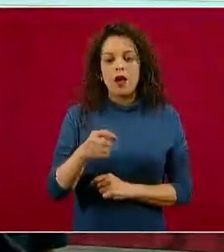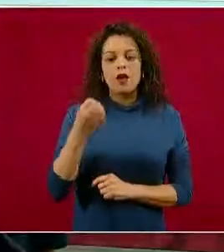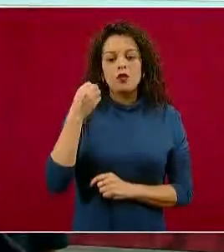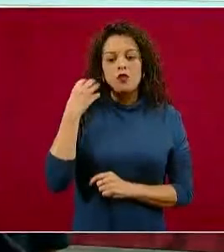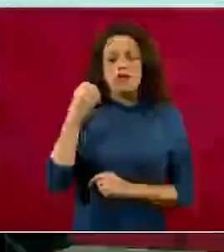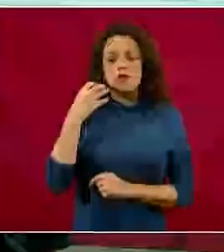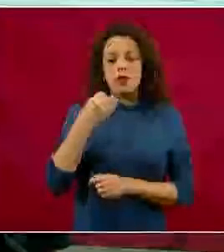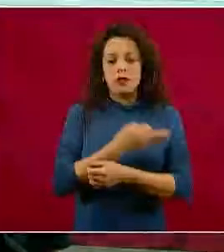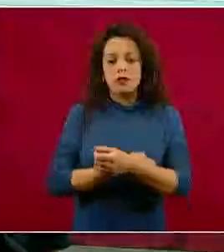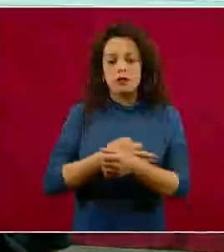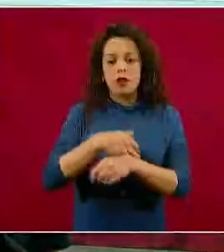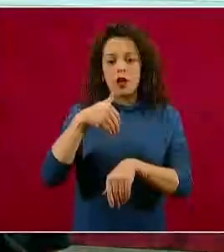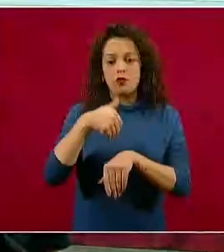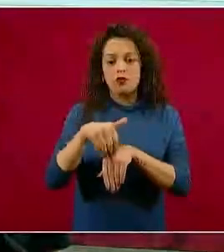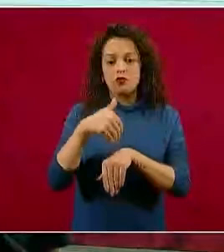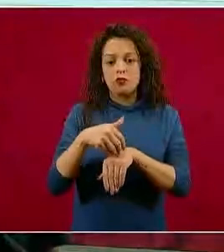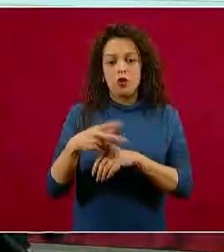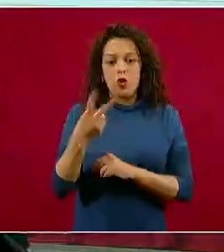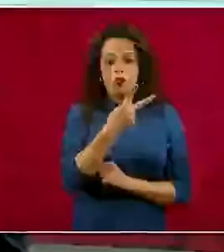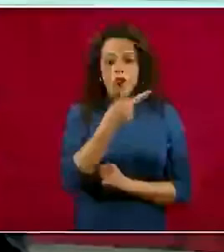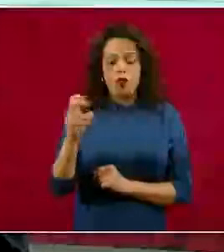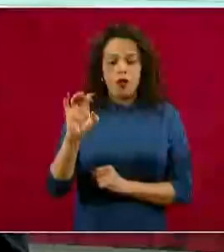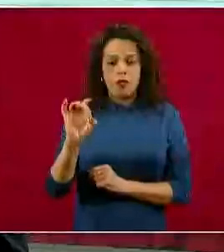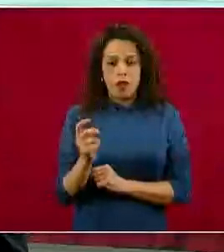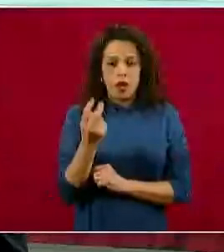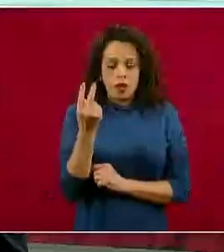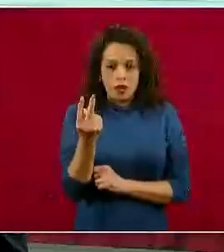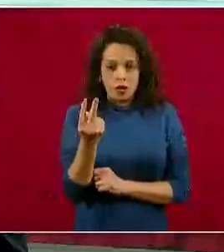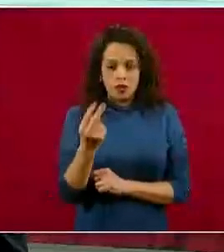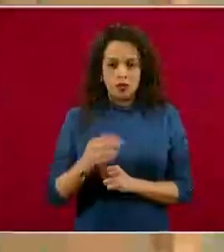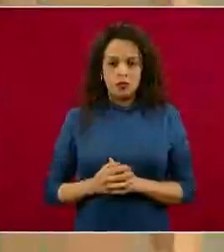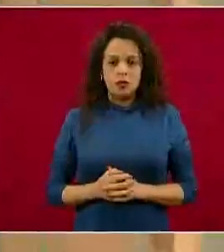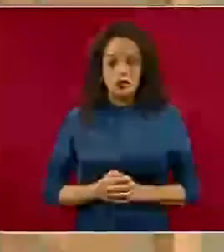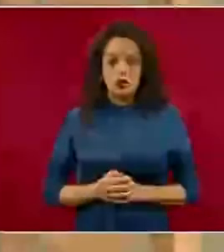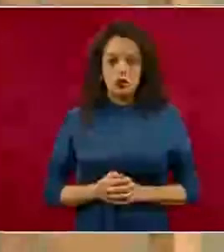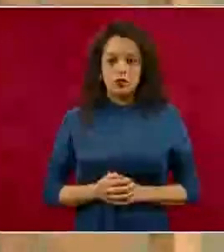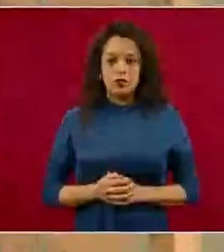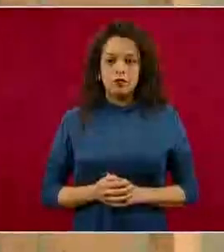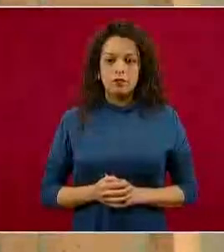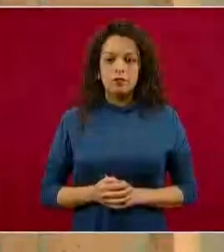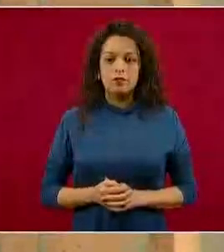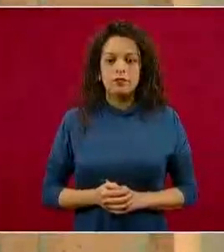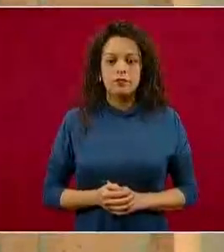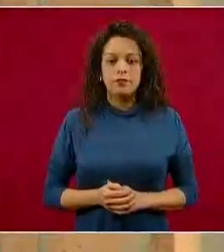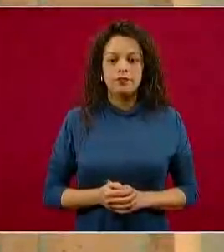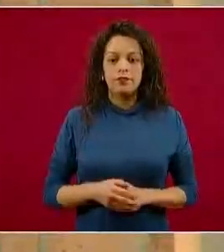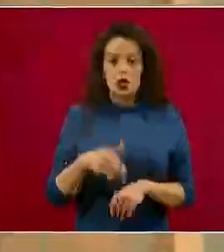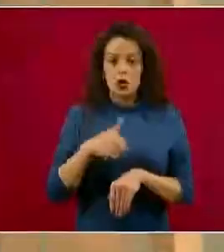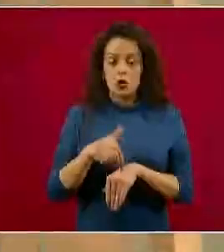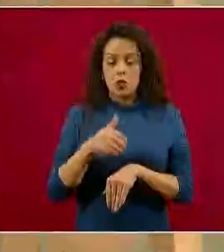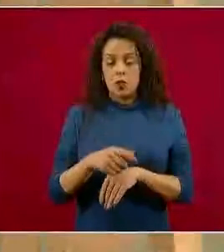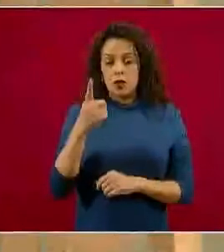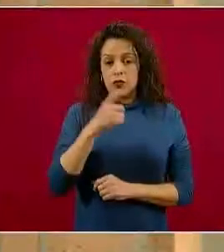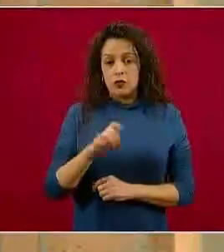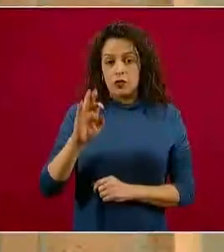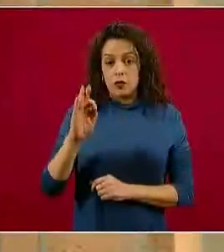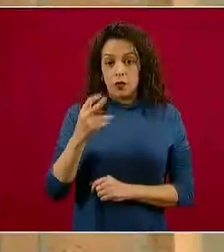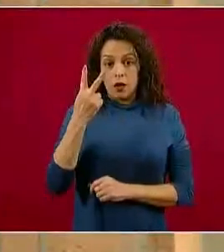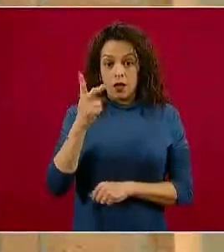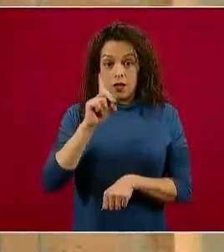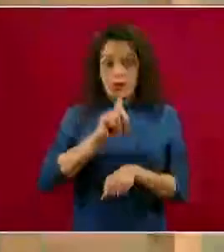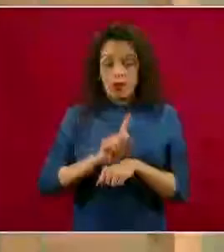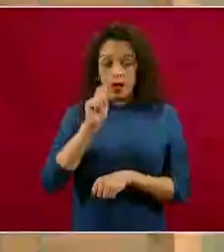vespertina número 232 de este ya también número 142 día de la